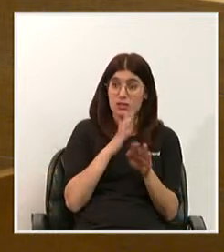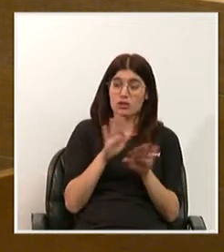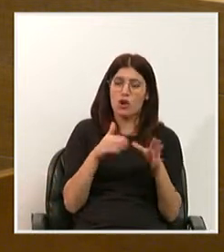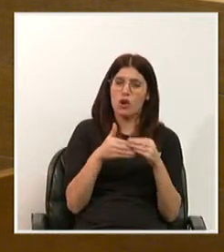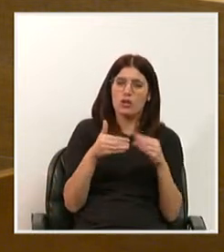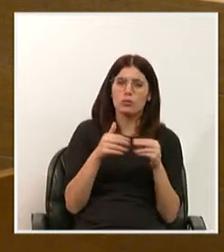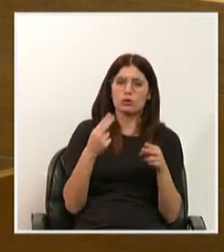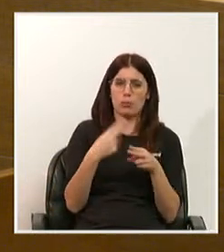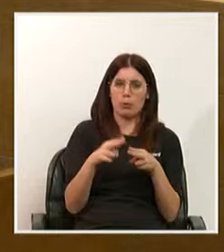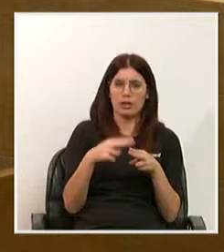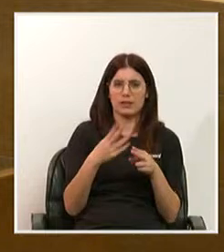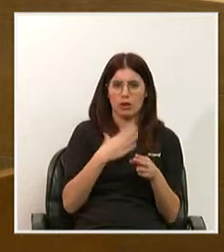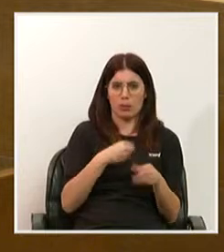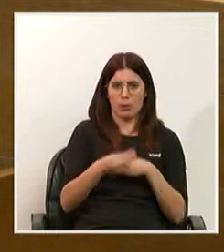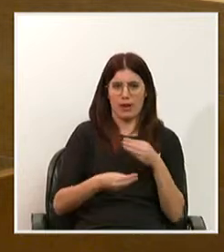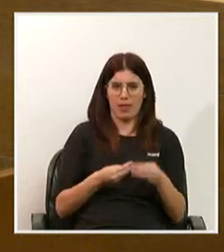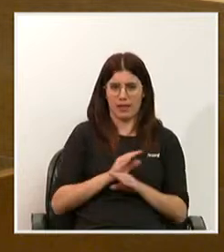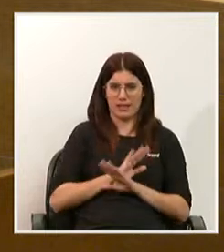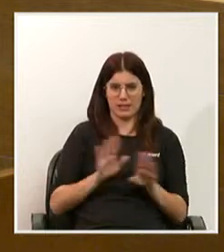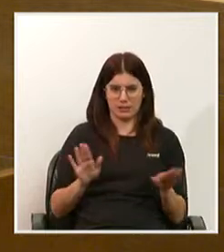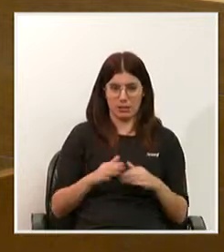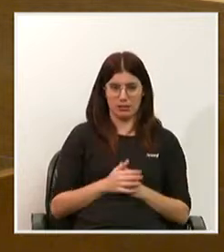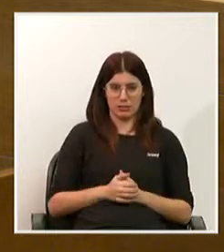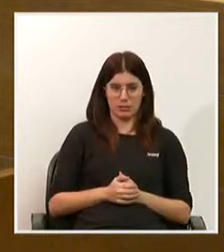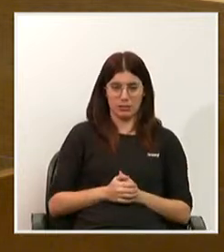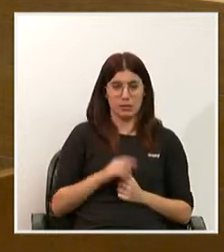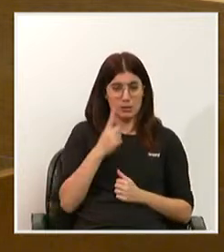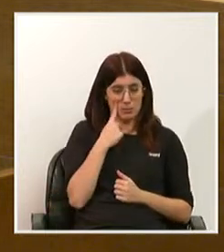político que puedan hacer con ella